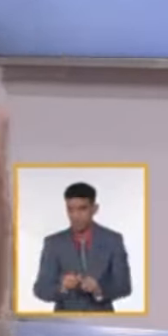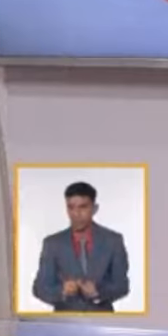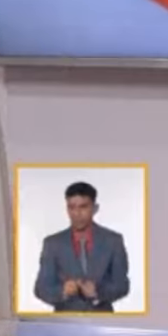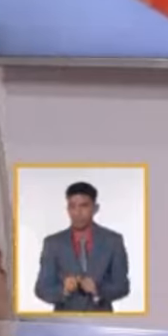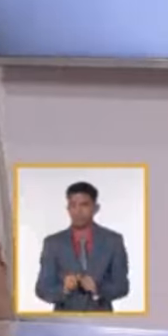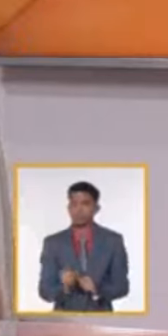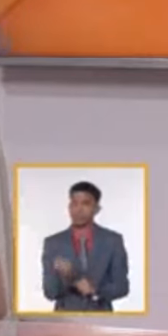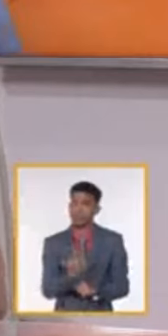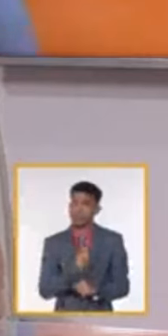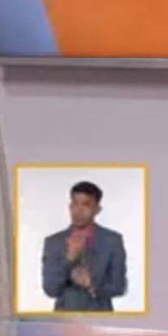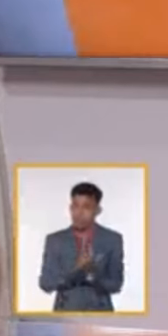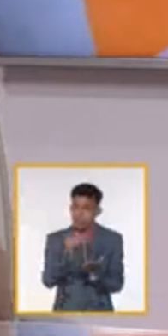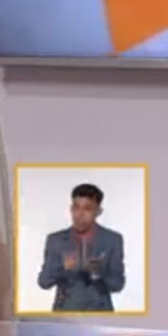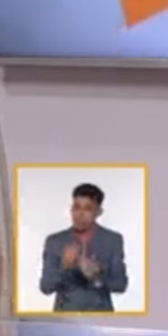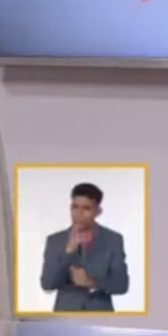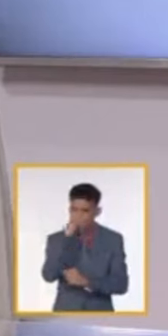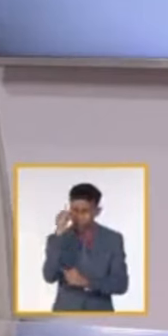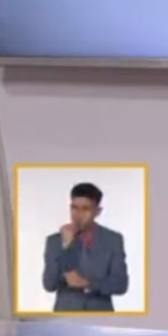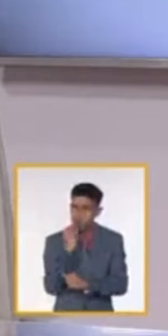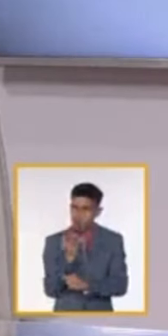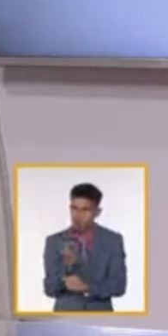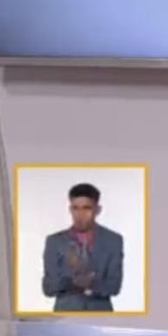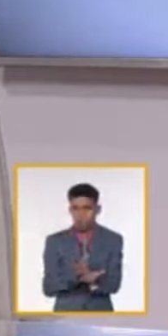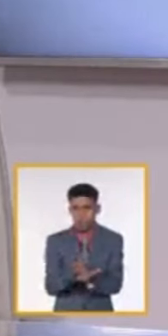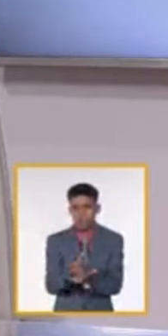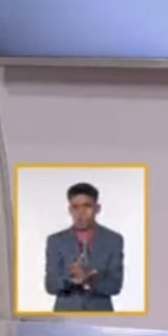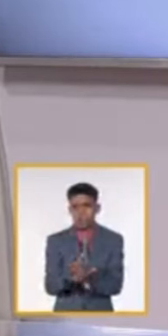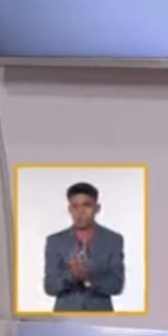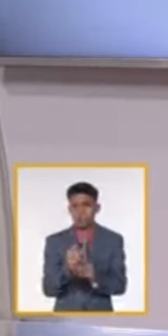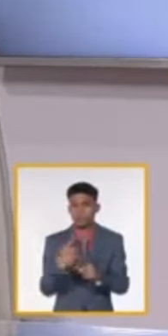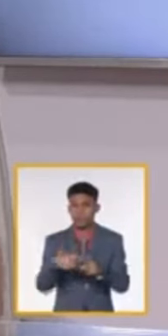llegar nosotros. Los palestinos